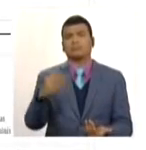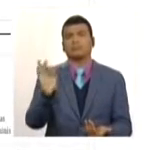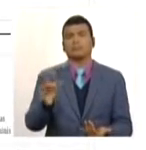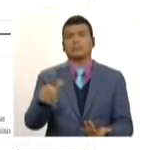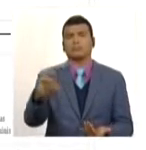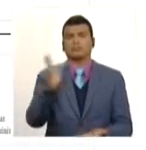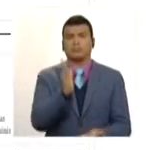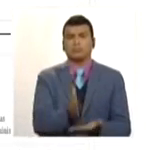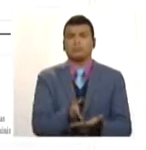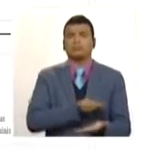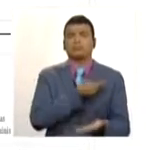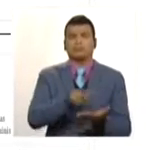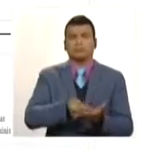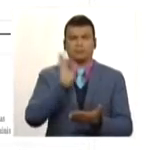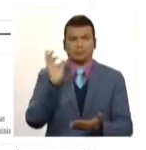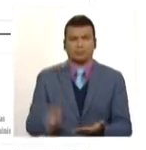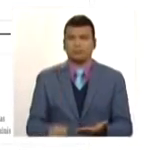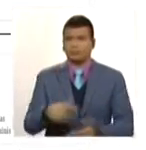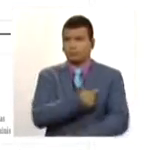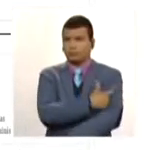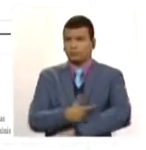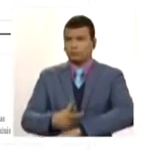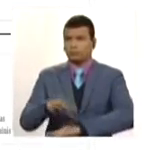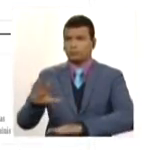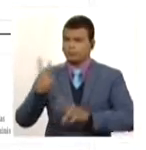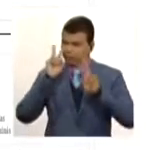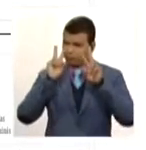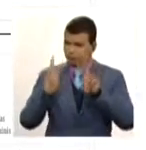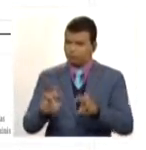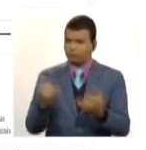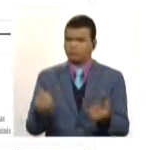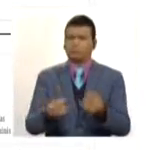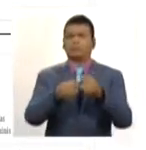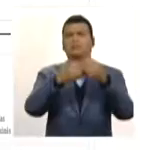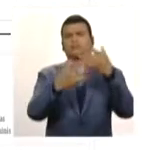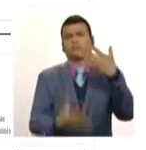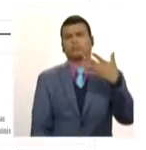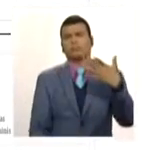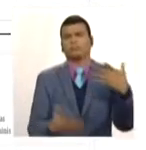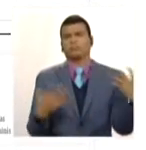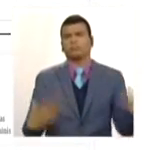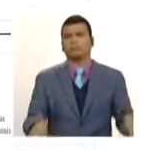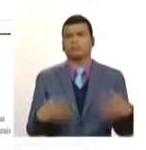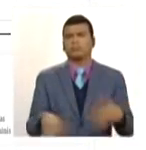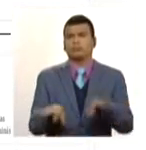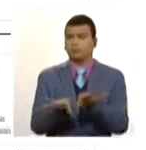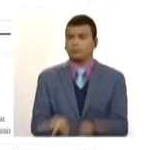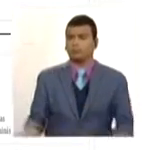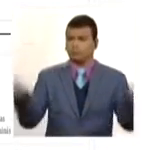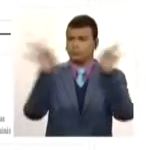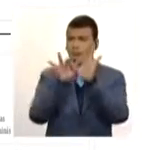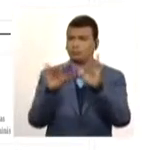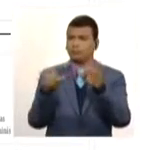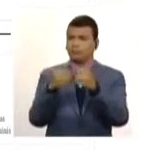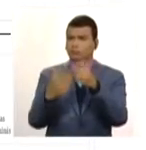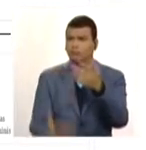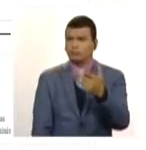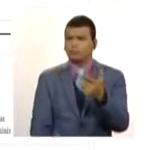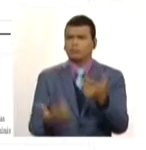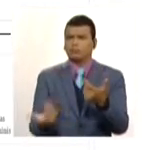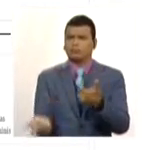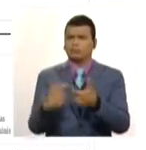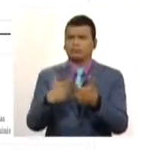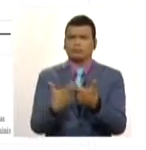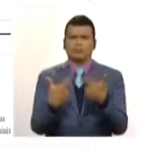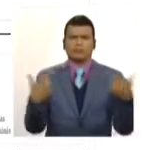recordar que Google como tal se denomina el buscador, pero hoy se ha convertido en una industria importantísima que genera cientos de miles de